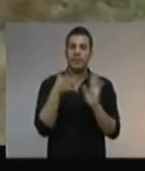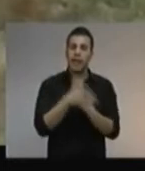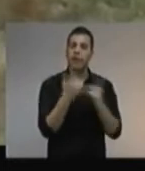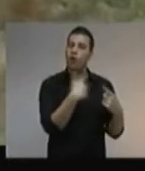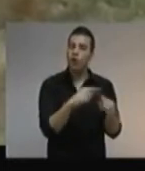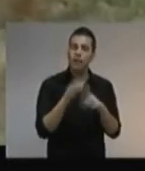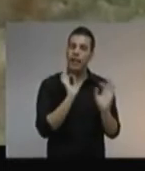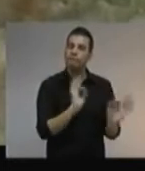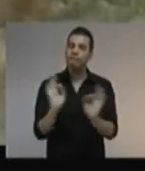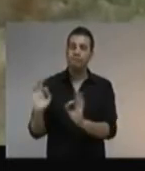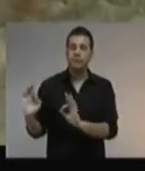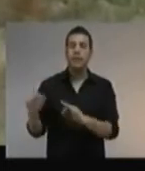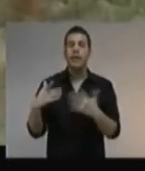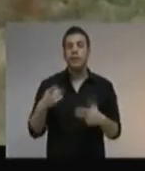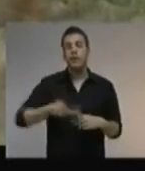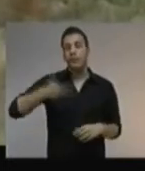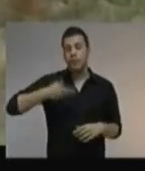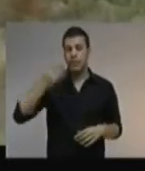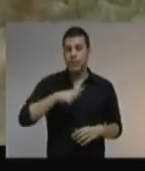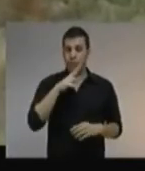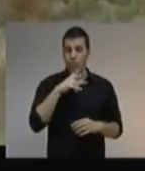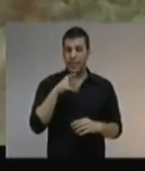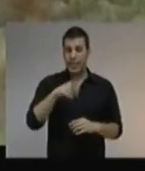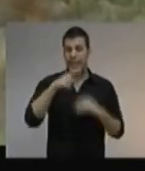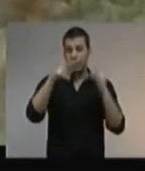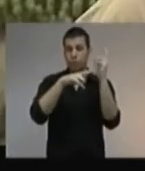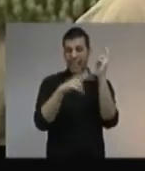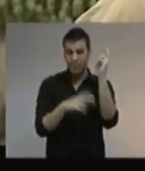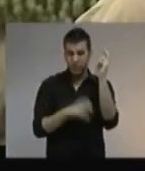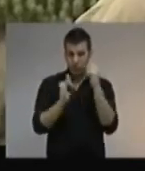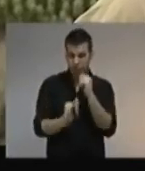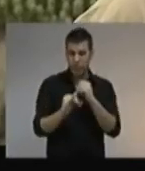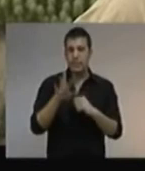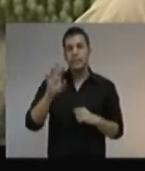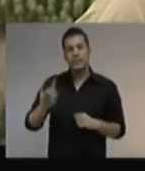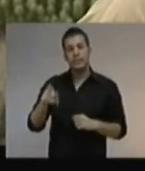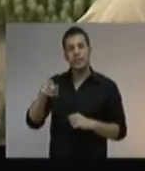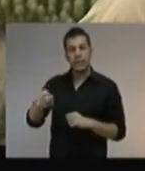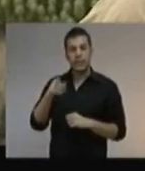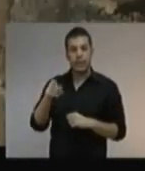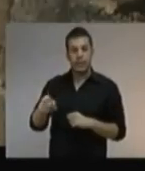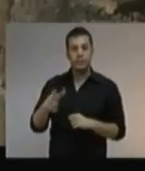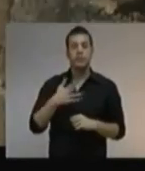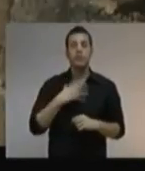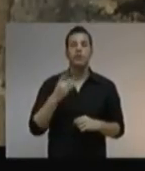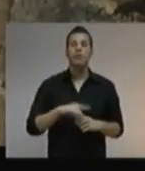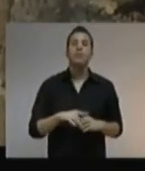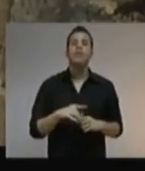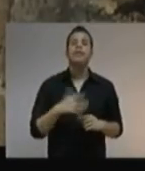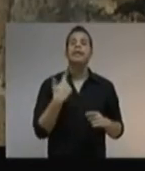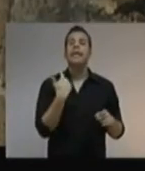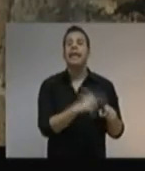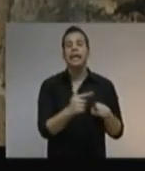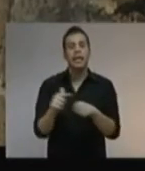también es importante porque aquí existe un importante yacimiento arqueológico. ¿Qué se ha encontrado exactamente? Existe un complejo bastante completo de un poco de los